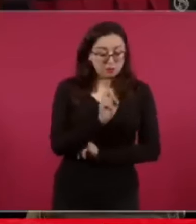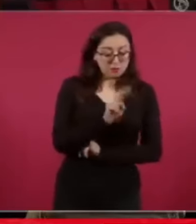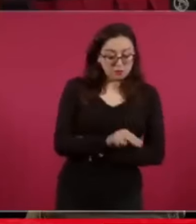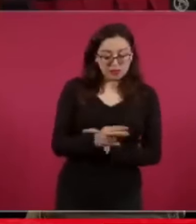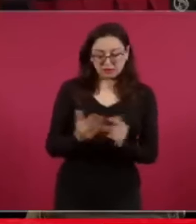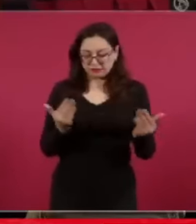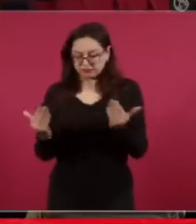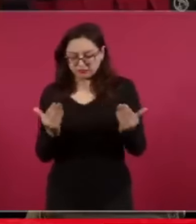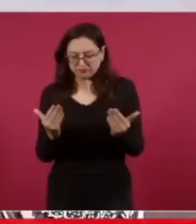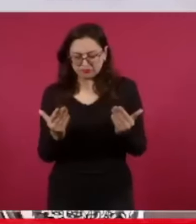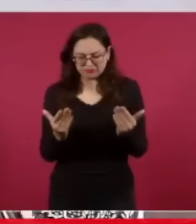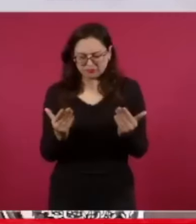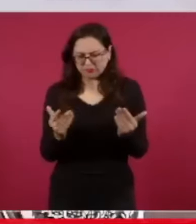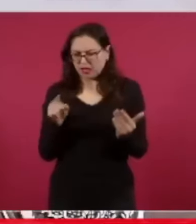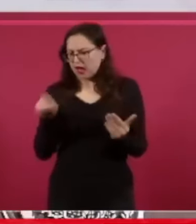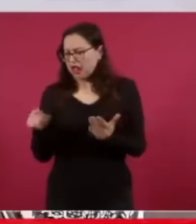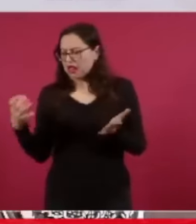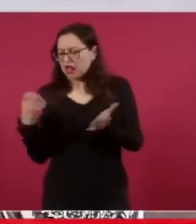0.5,